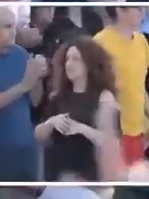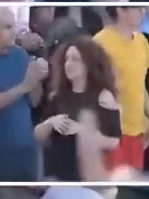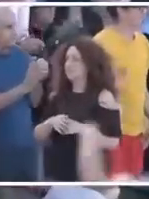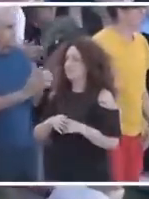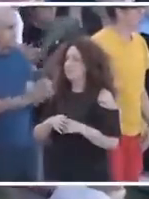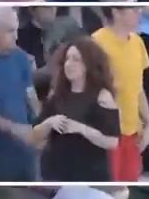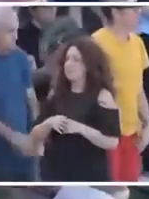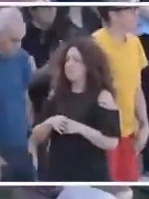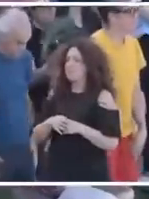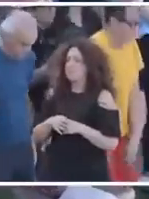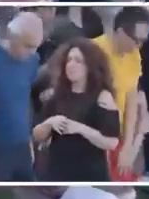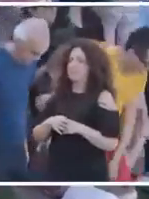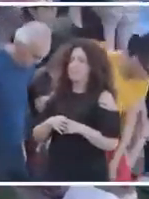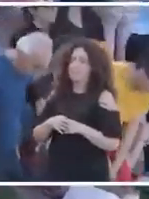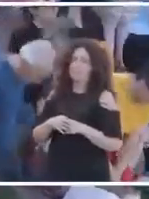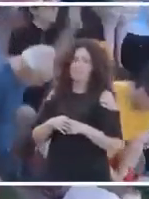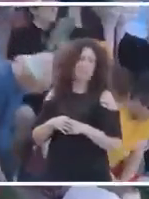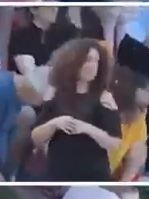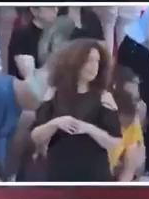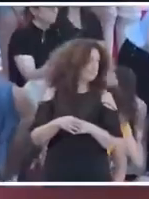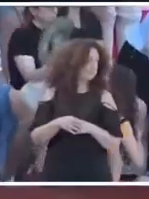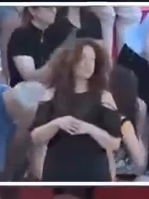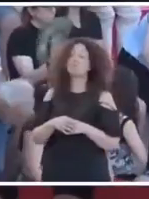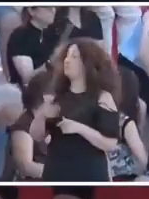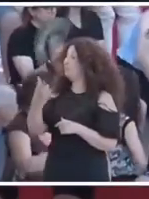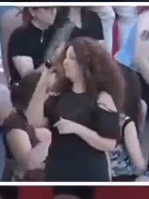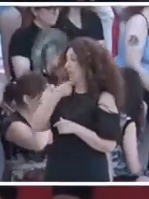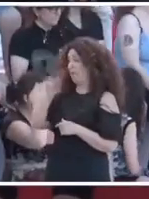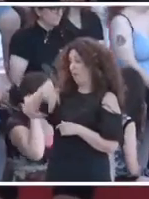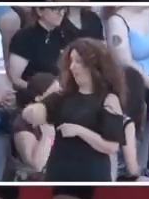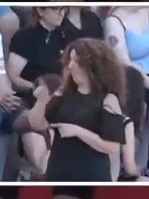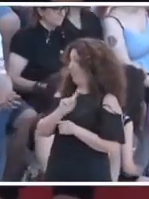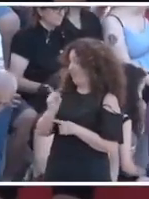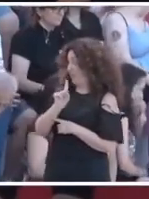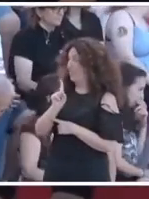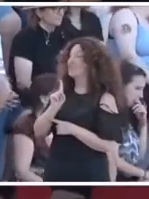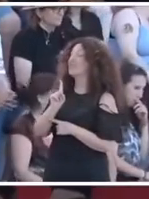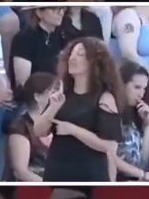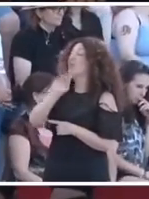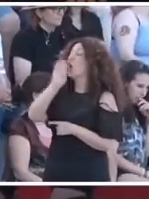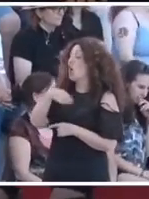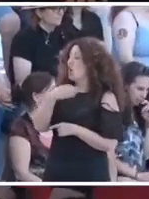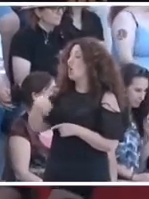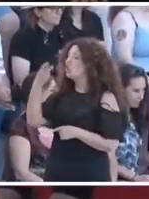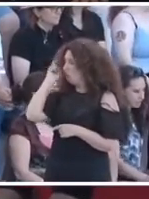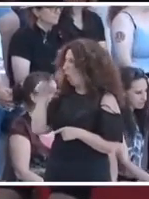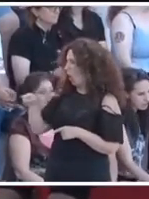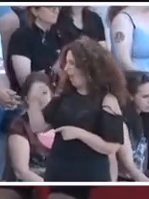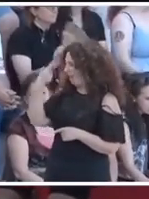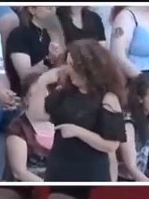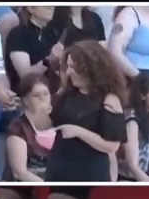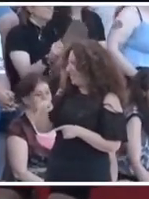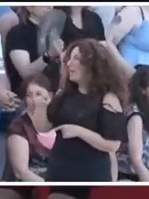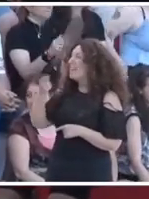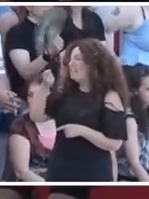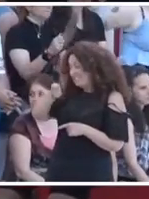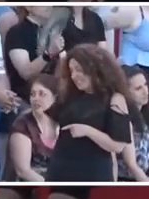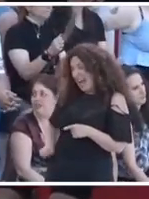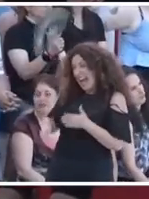Y no ha sido fácil que se lo digan a Yolanda, lo que nos ha costado subir el salario